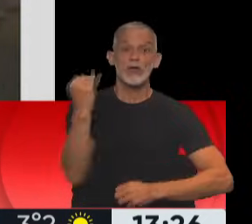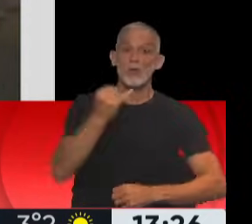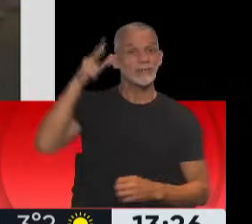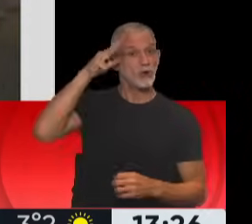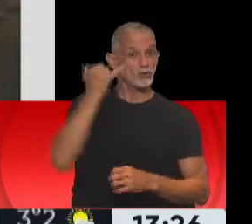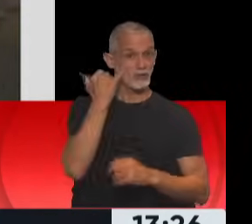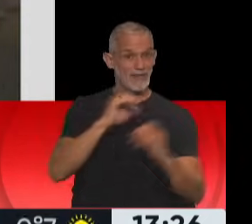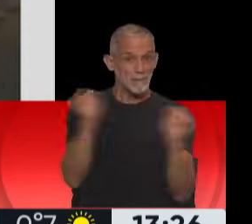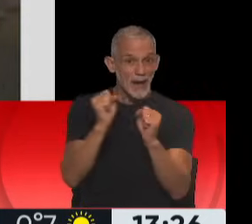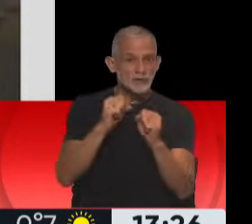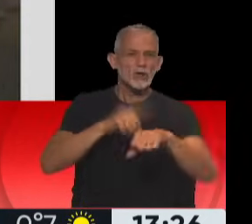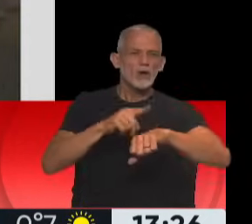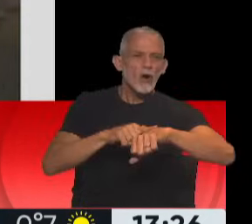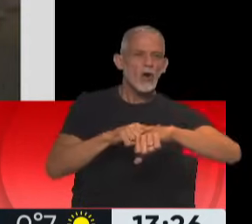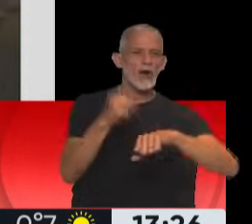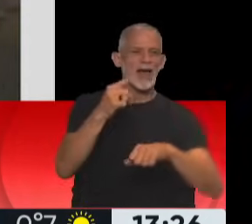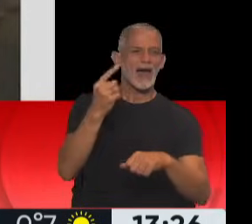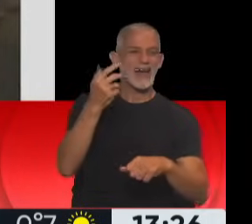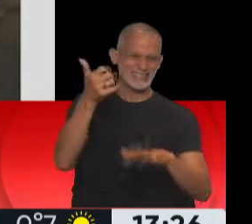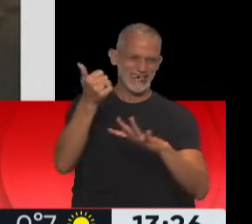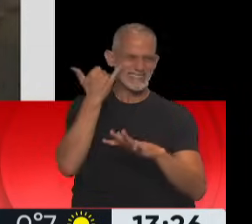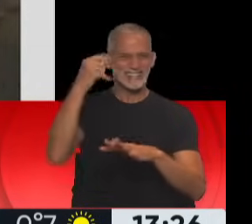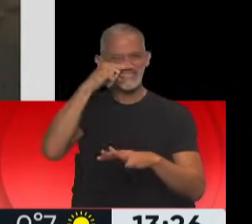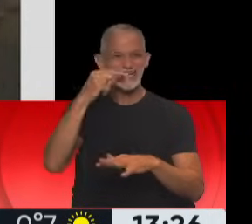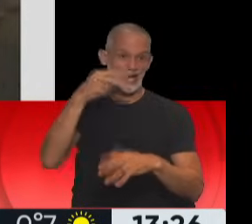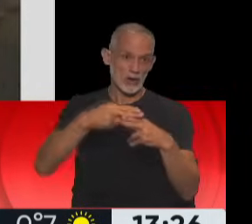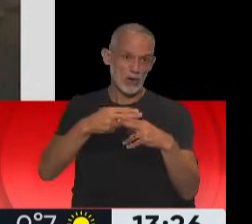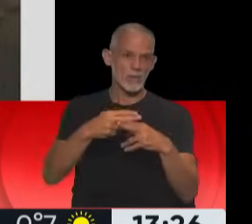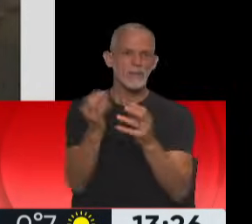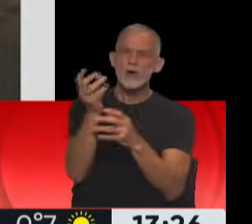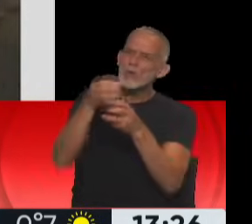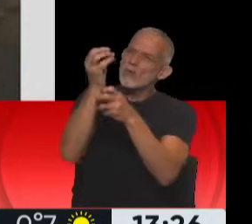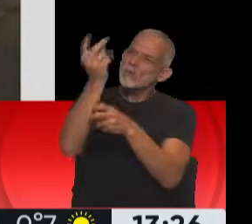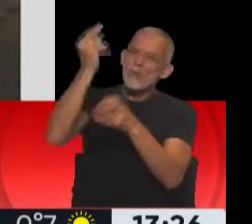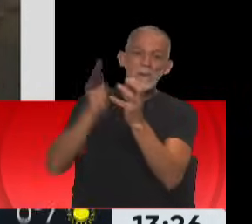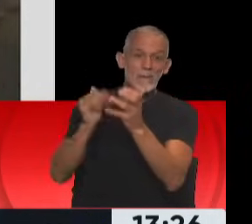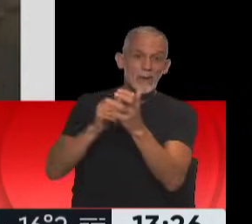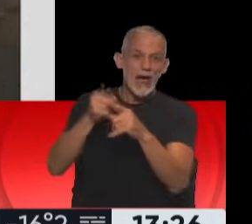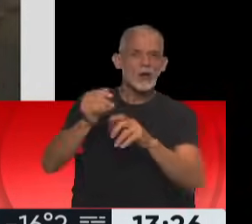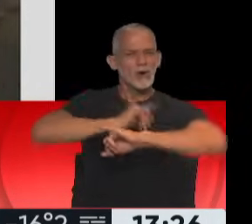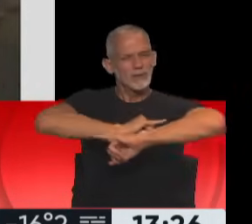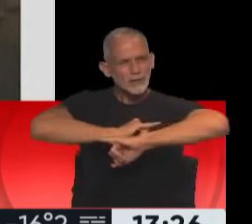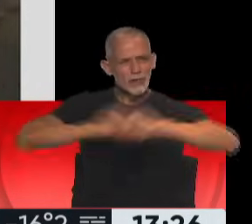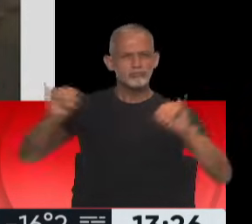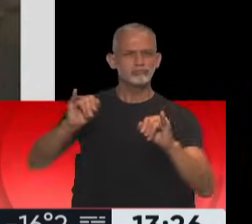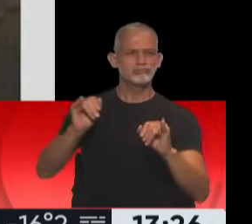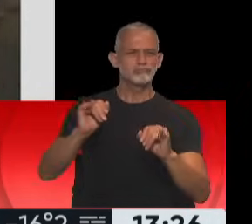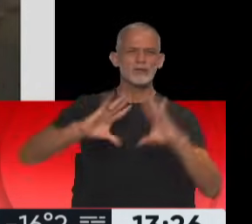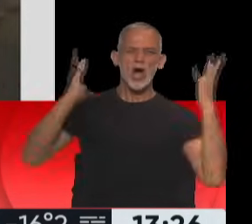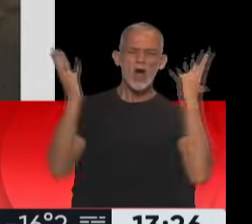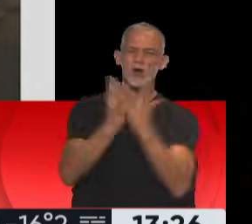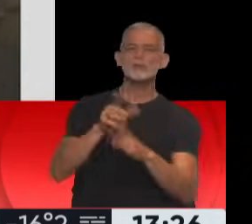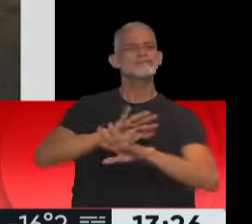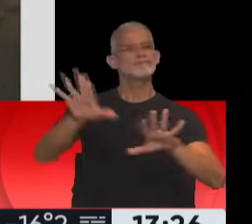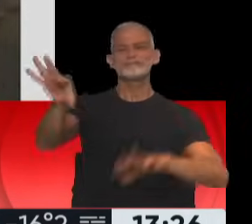mayo, a las 18:07 de Roma, la Fumata Blanca desde la chimenea de la Capilla Sixtina anuncia al mundo que ha